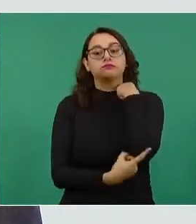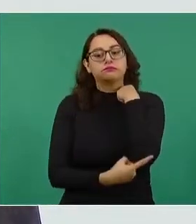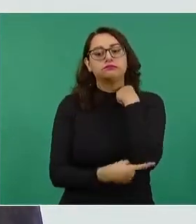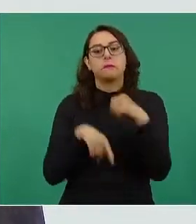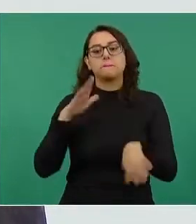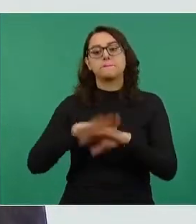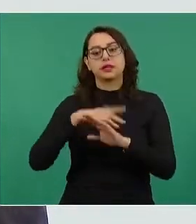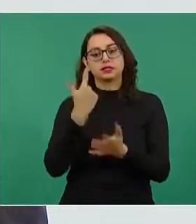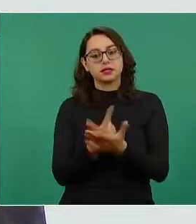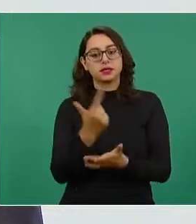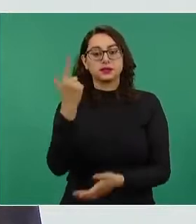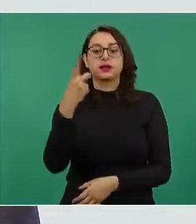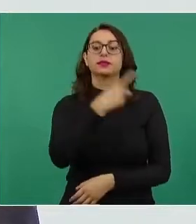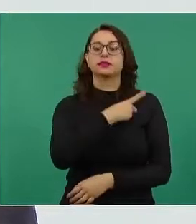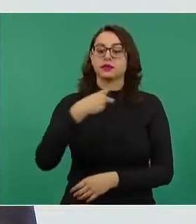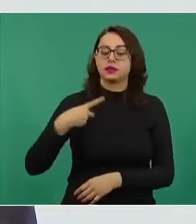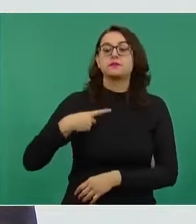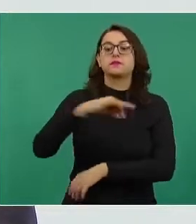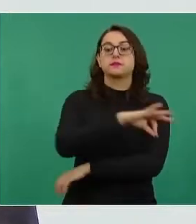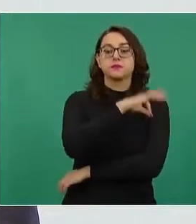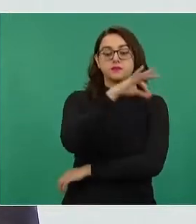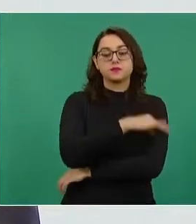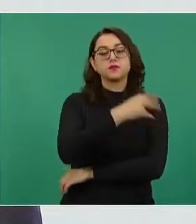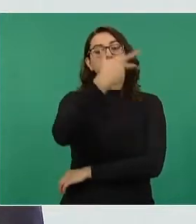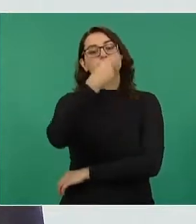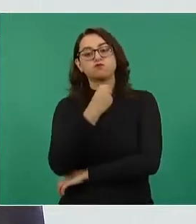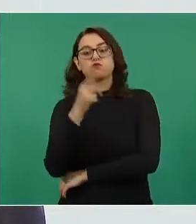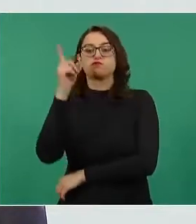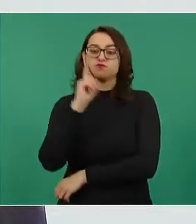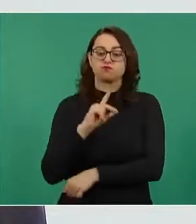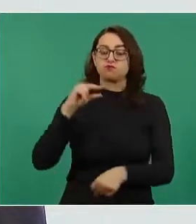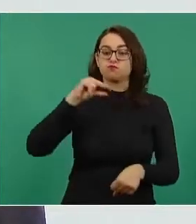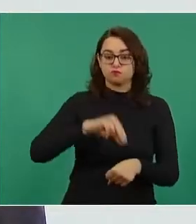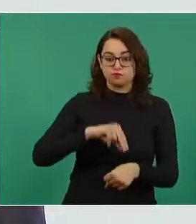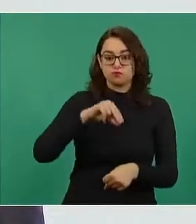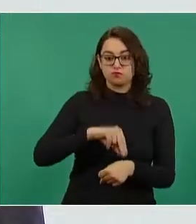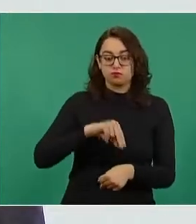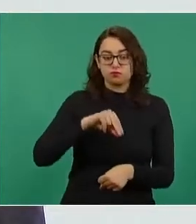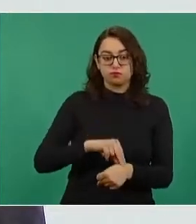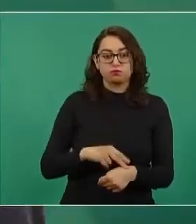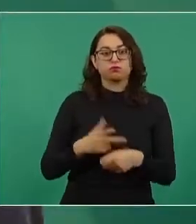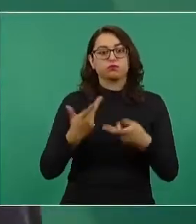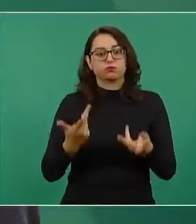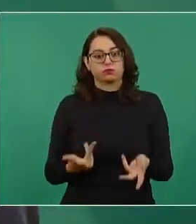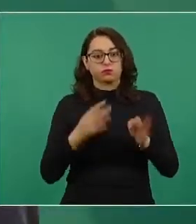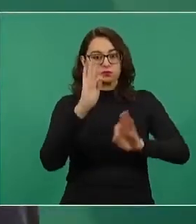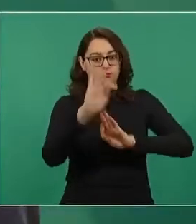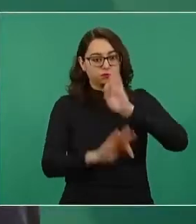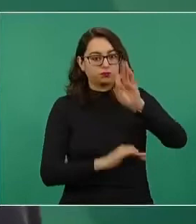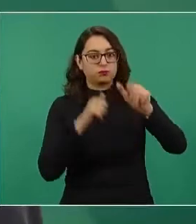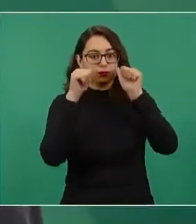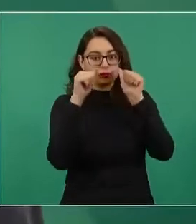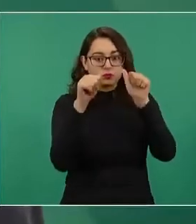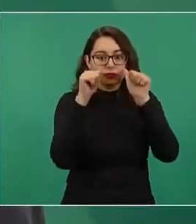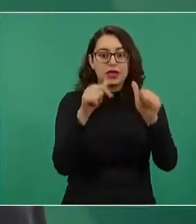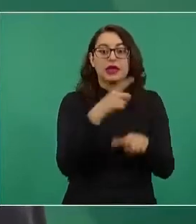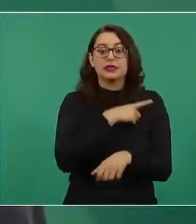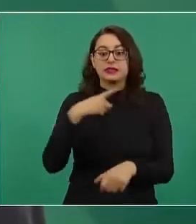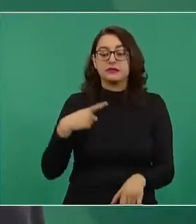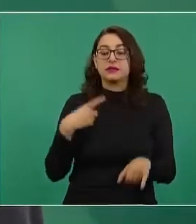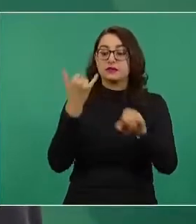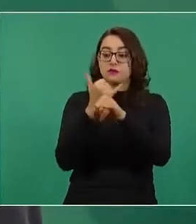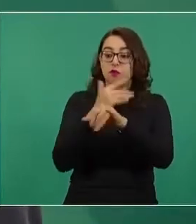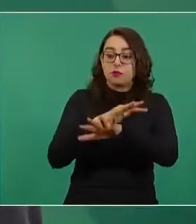a que se vacunen, a sus médicas y médicos que les atienden del embarazo, que se actualicen en la información.